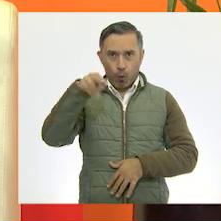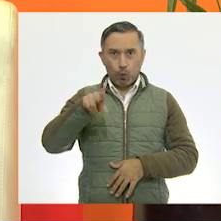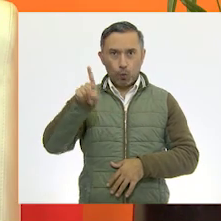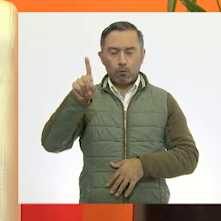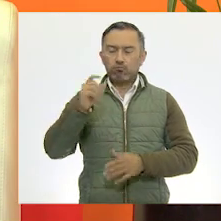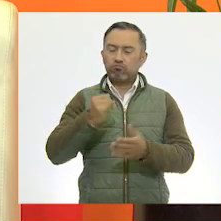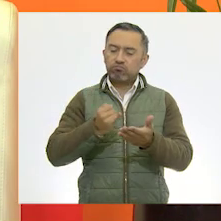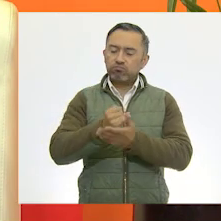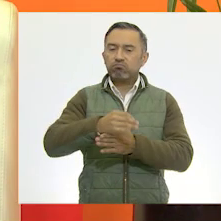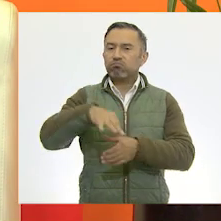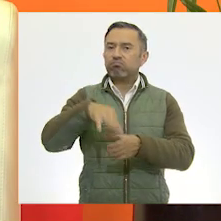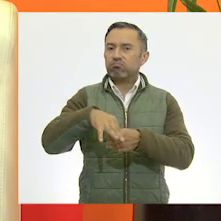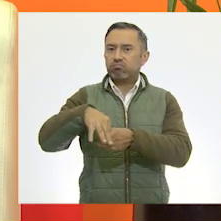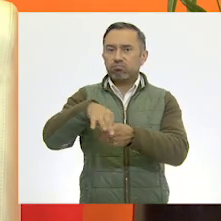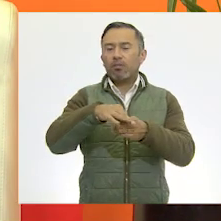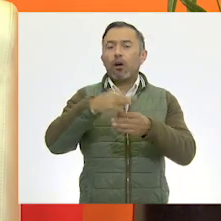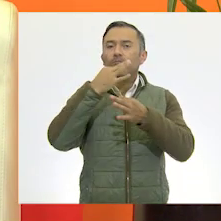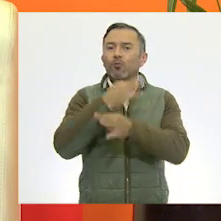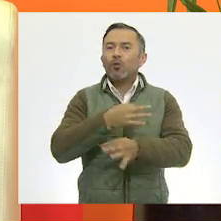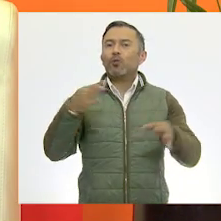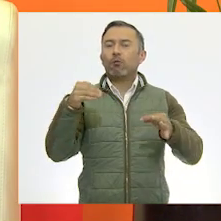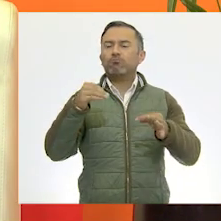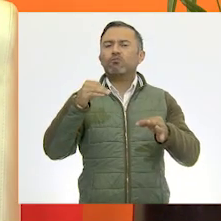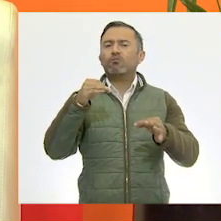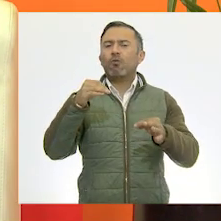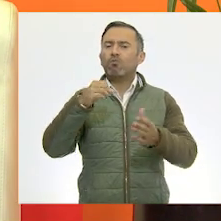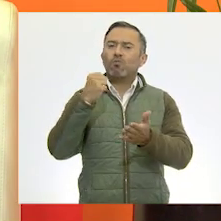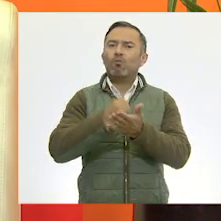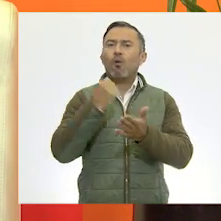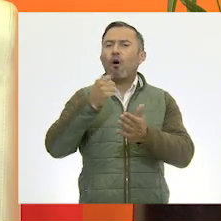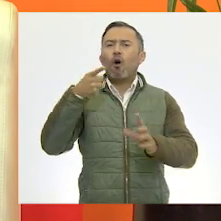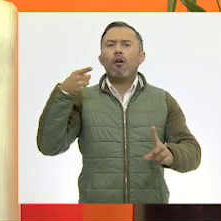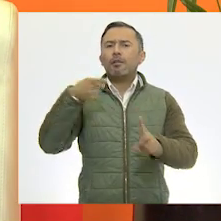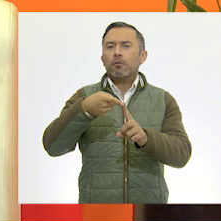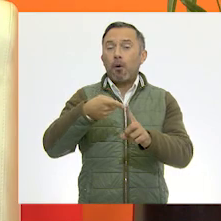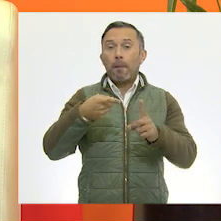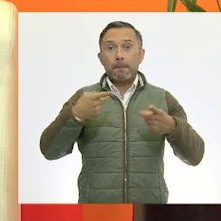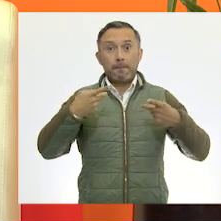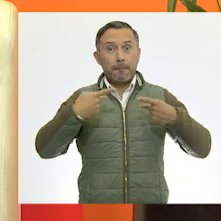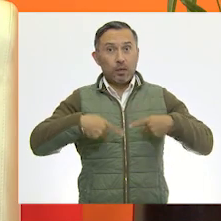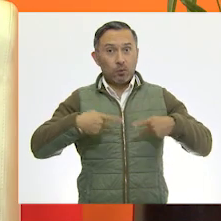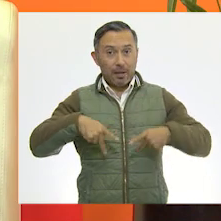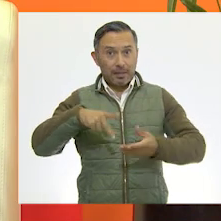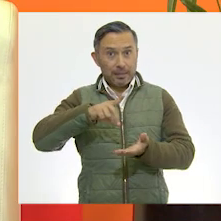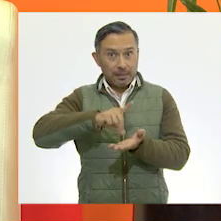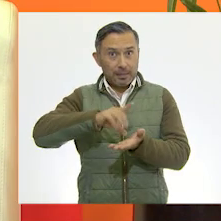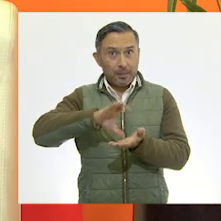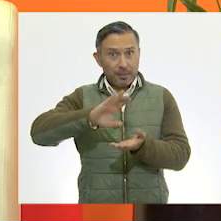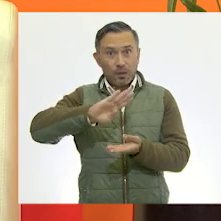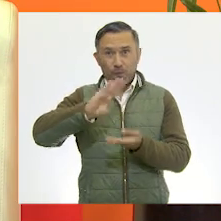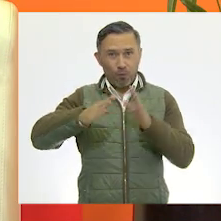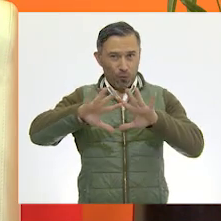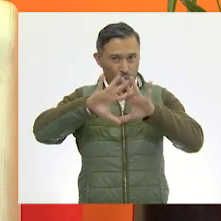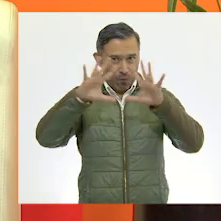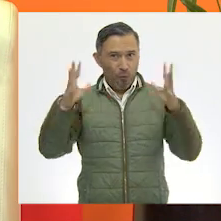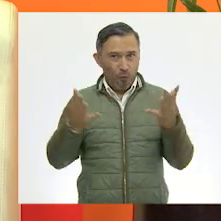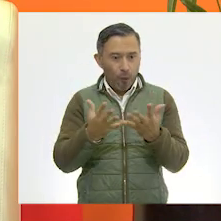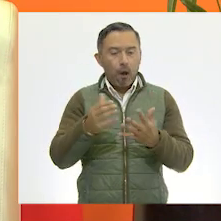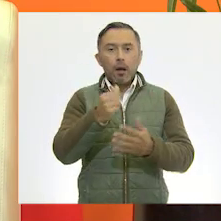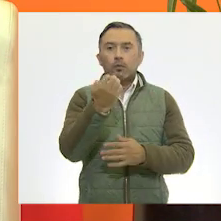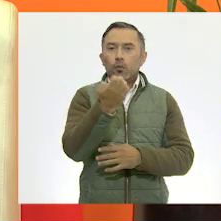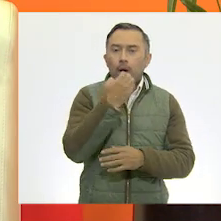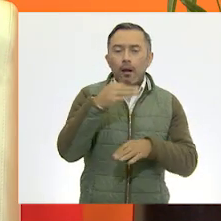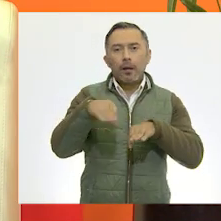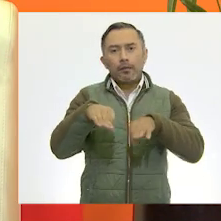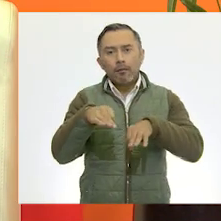objetivo de promover los derechos y el bienestar de las personas con discapacidades en todos los ámbitos de la sociedad